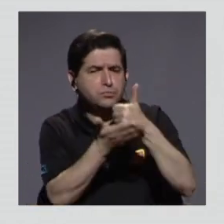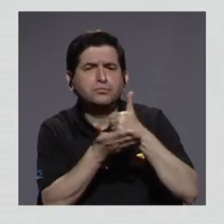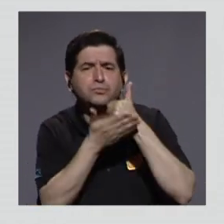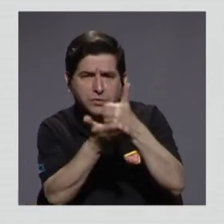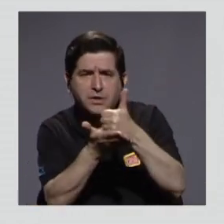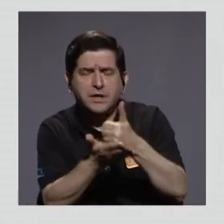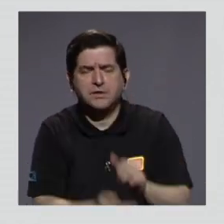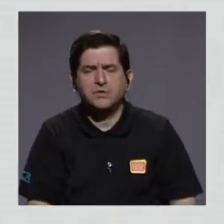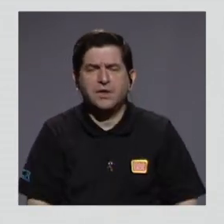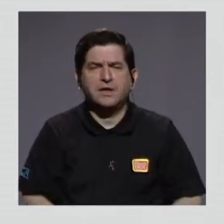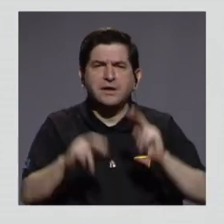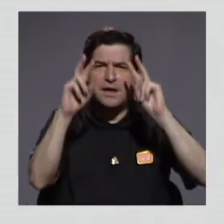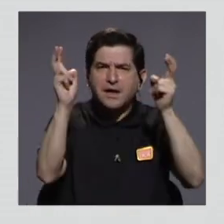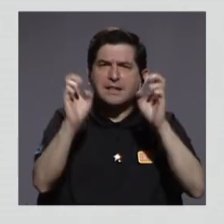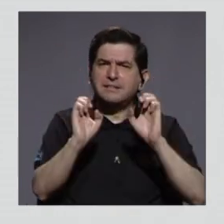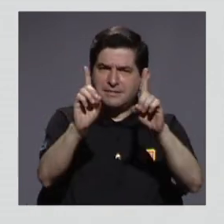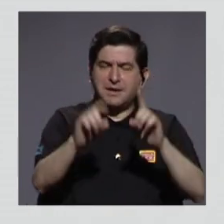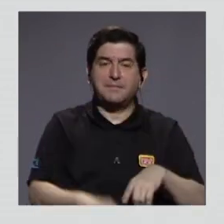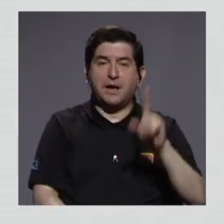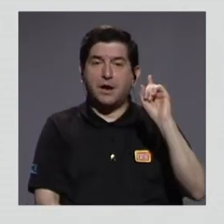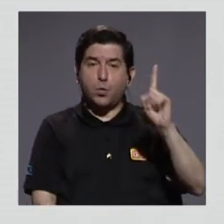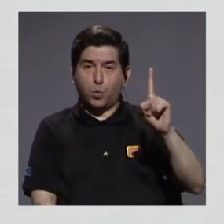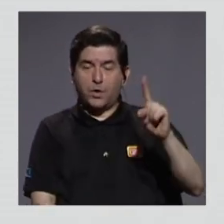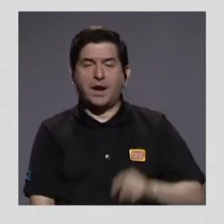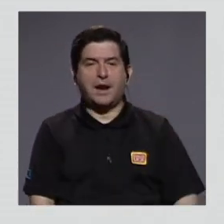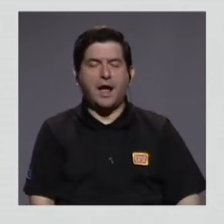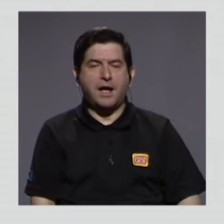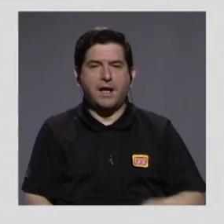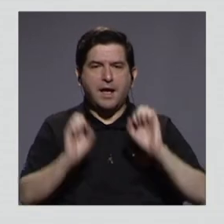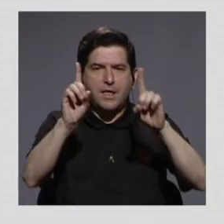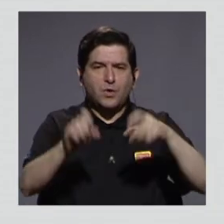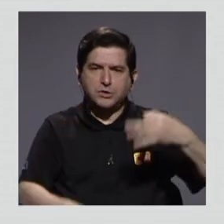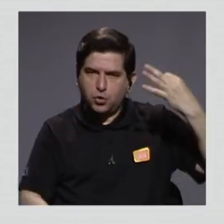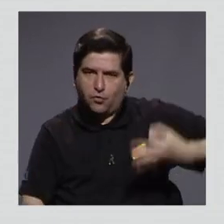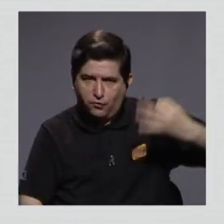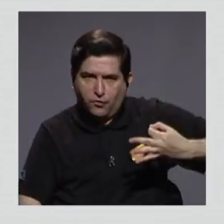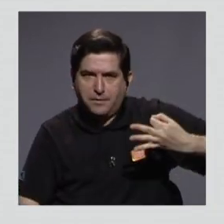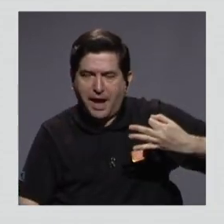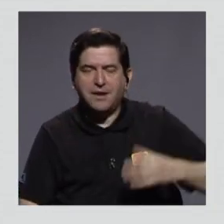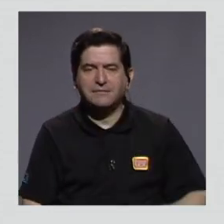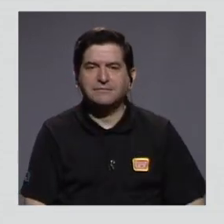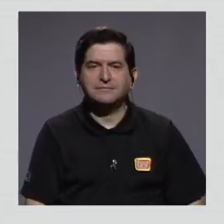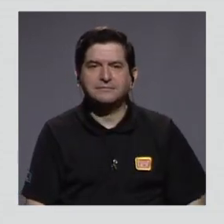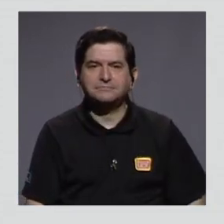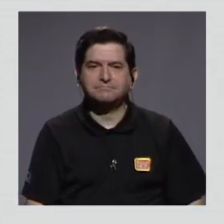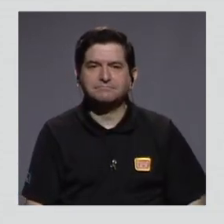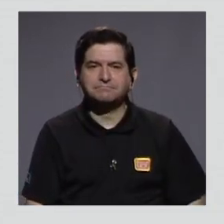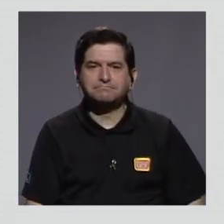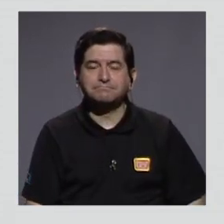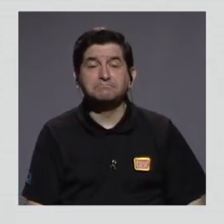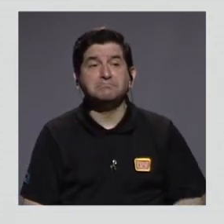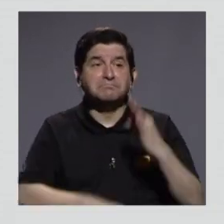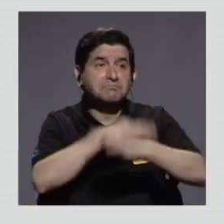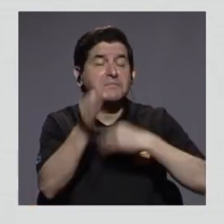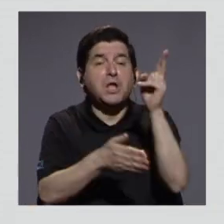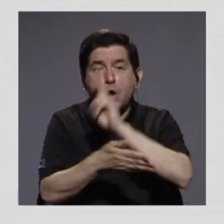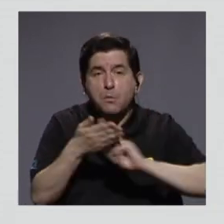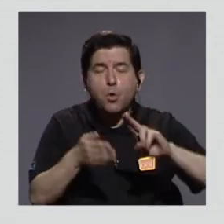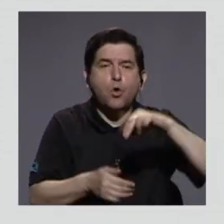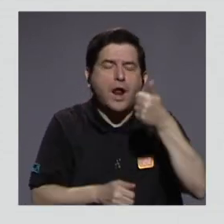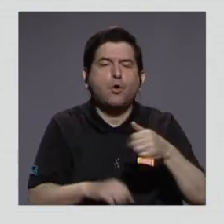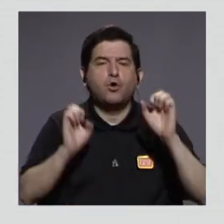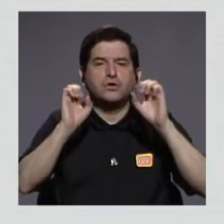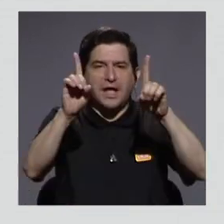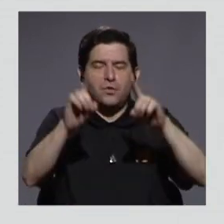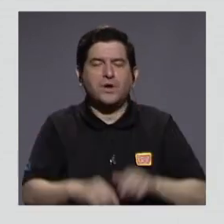en materia de educación una es educación formal como educación universitaria y la otra es